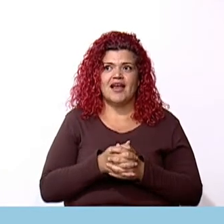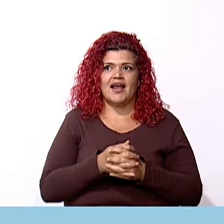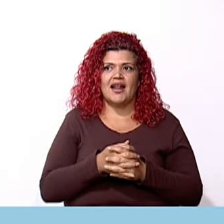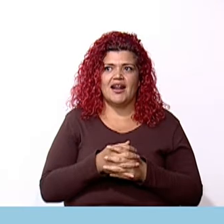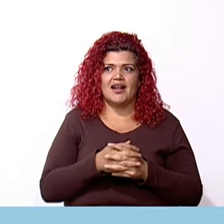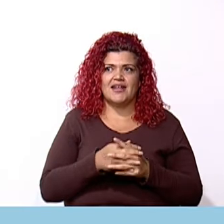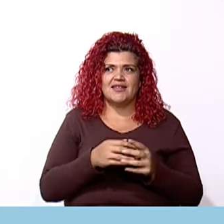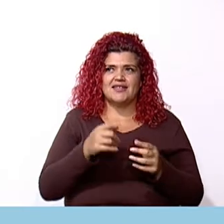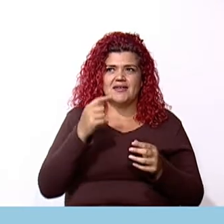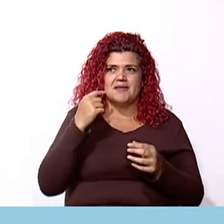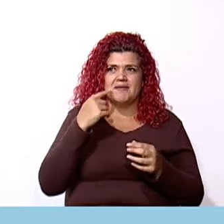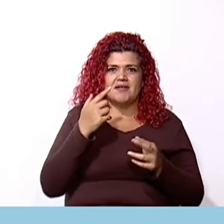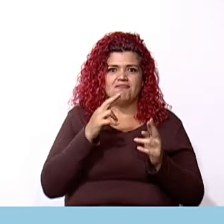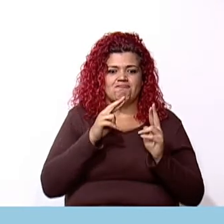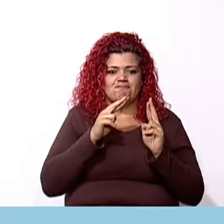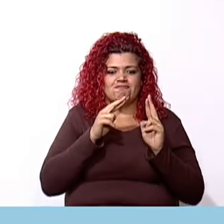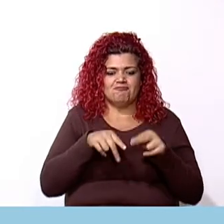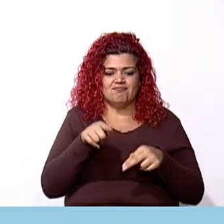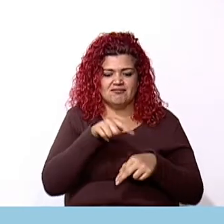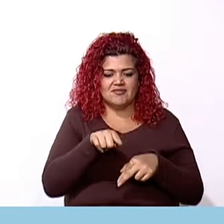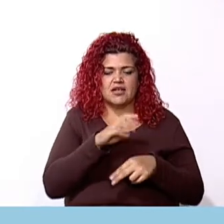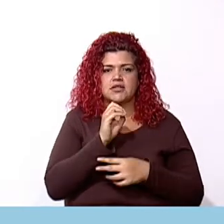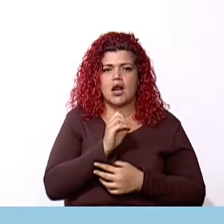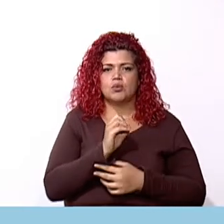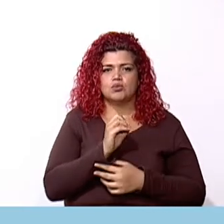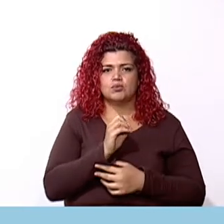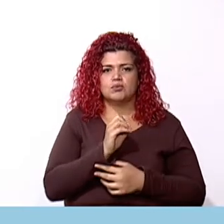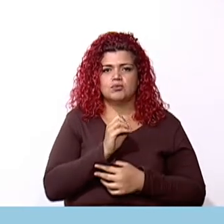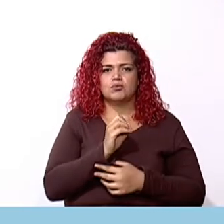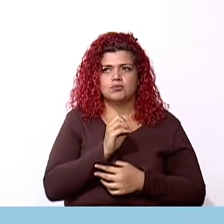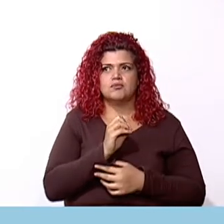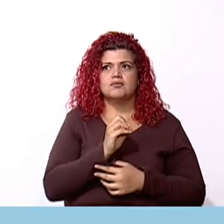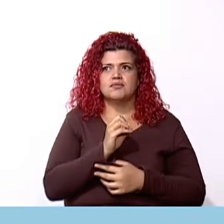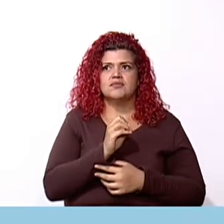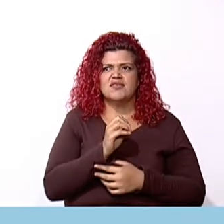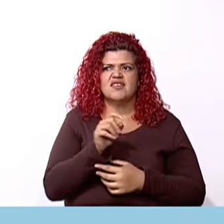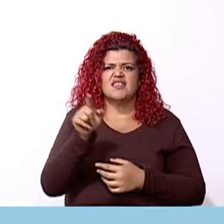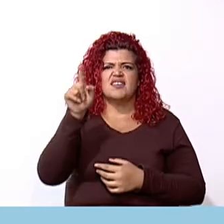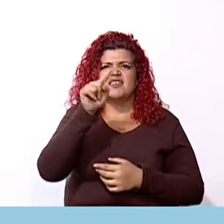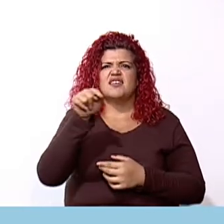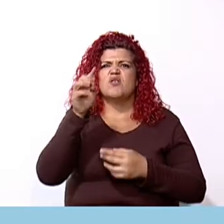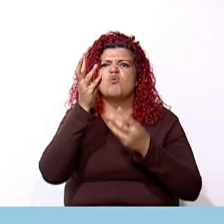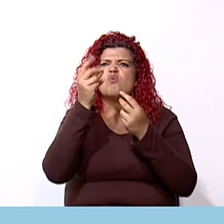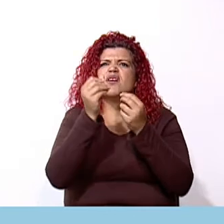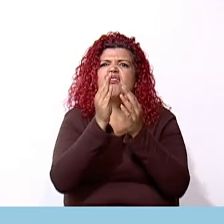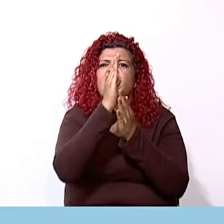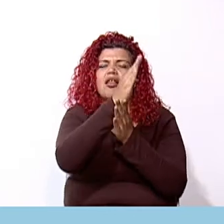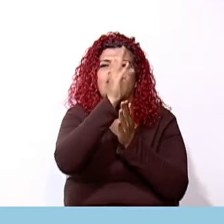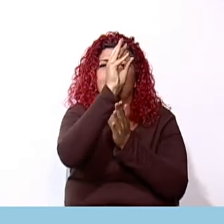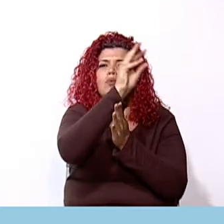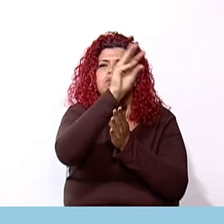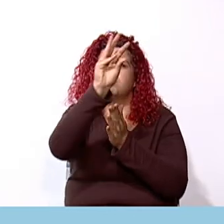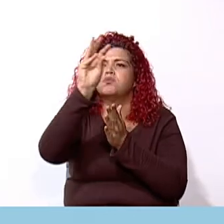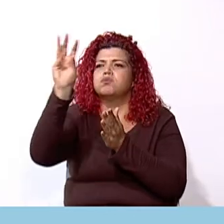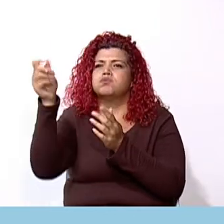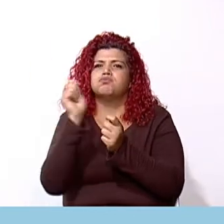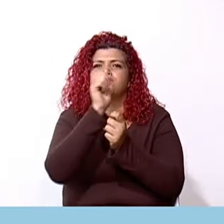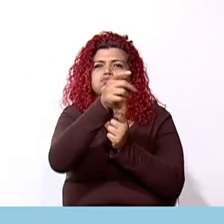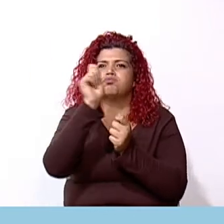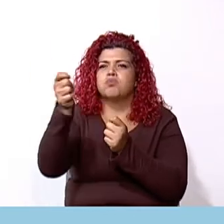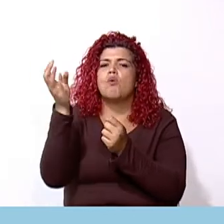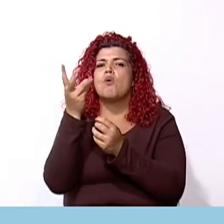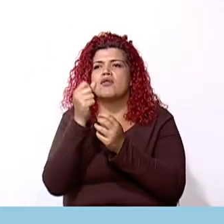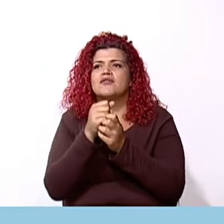el residuo es 0. El cociente es 125 y tenemos los